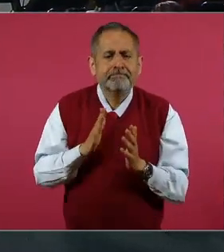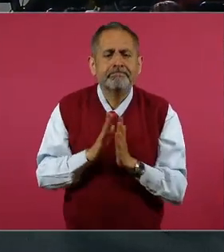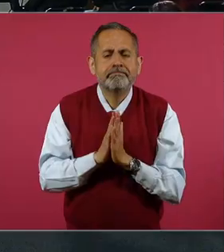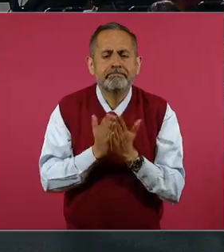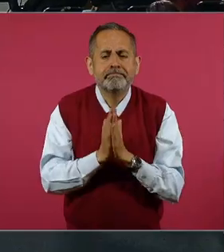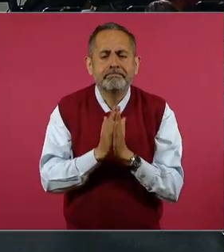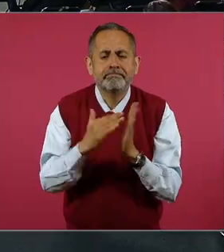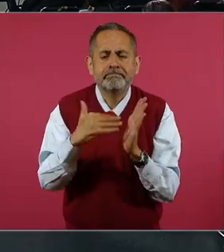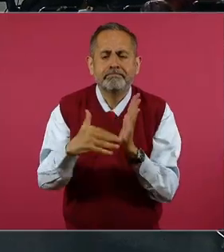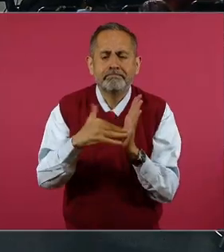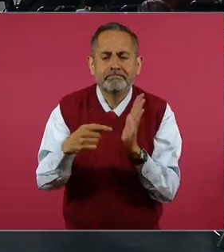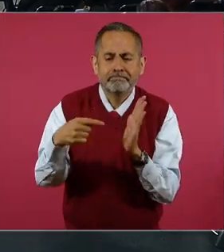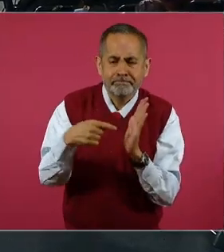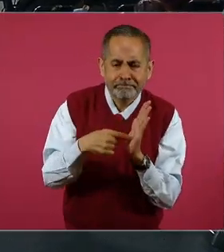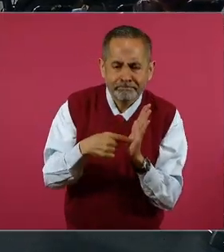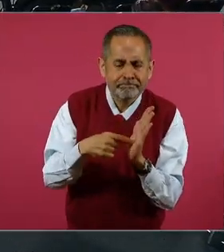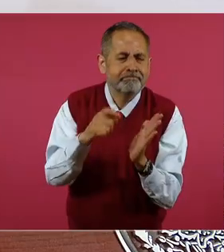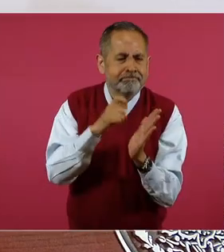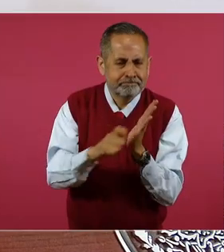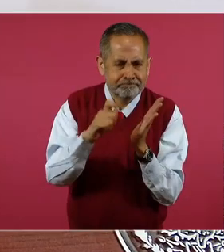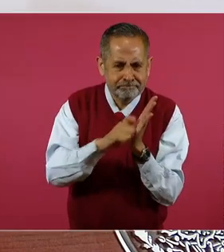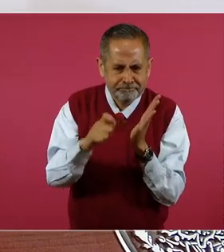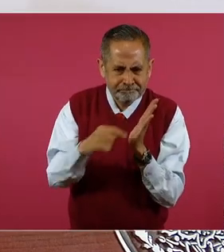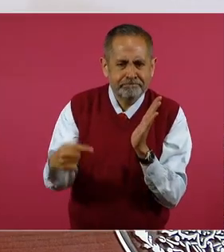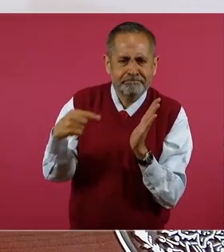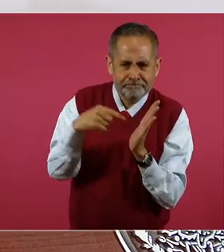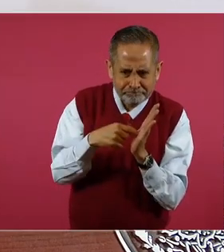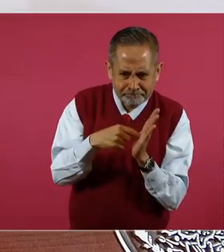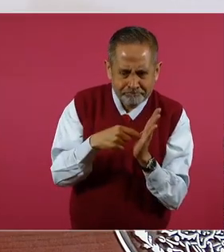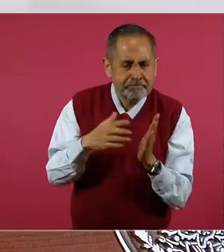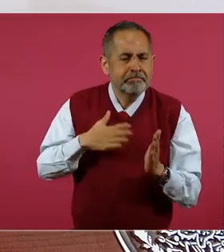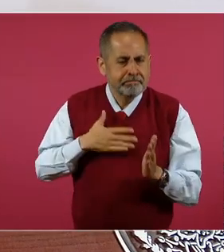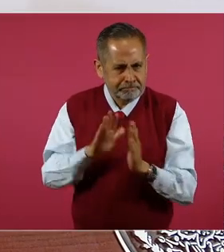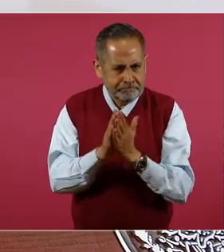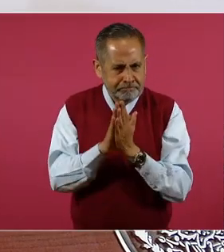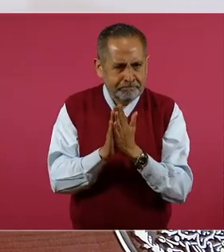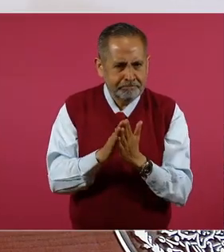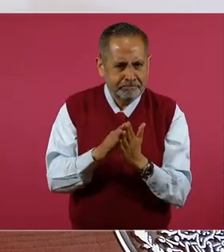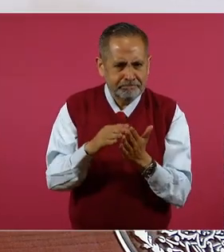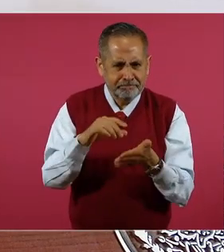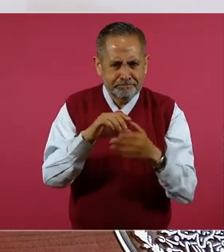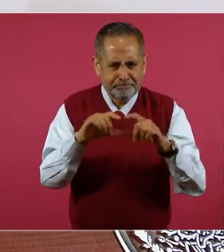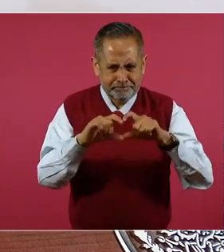ya lo escribí, está